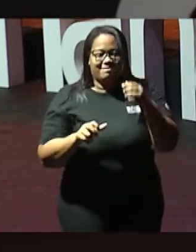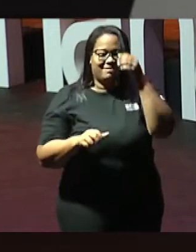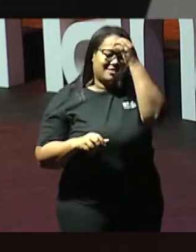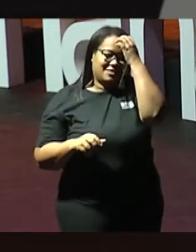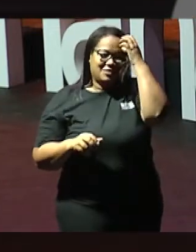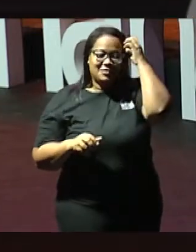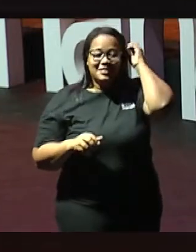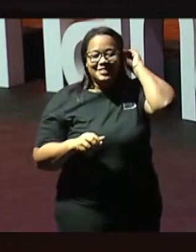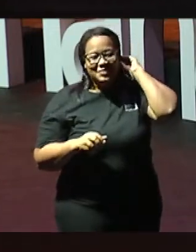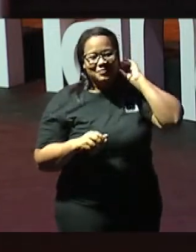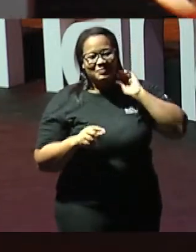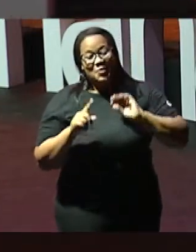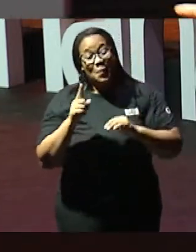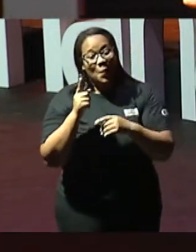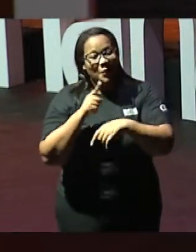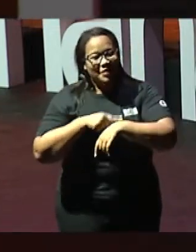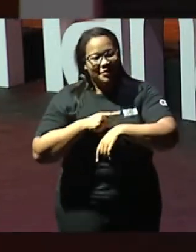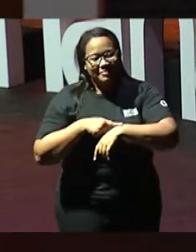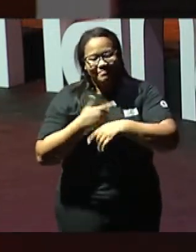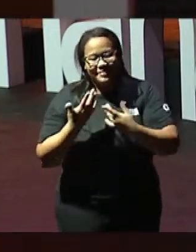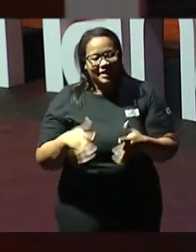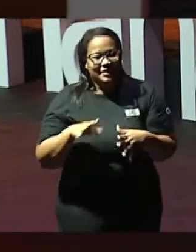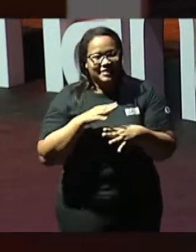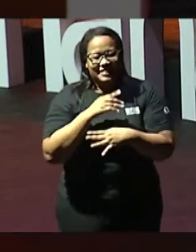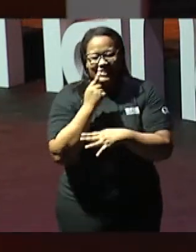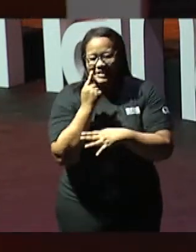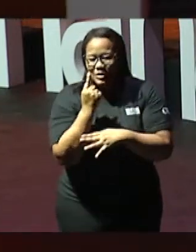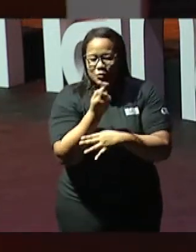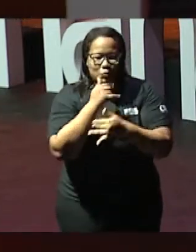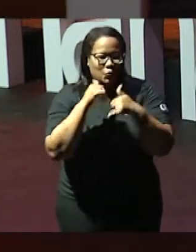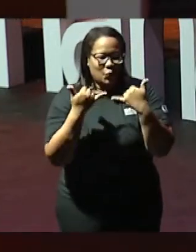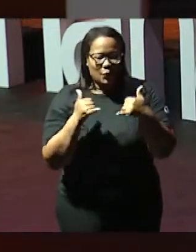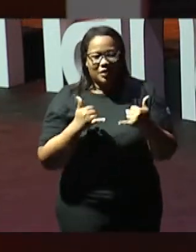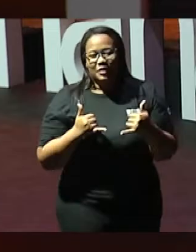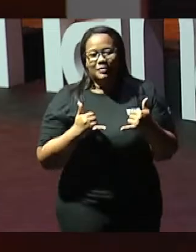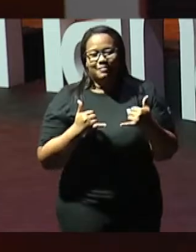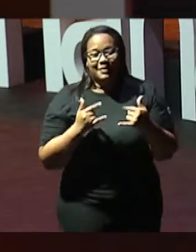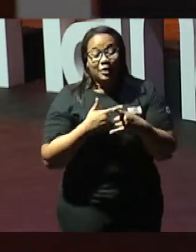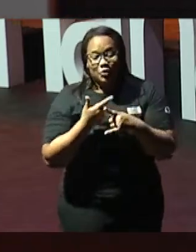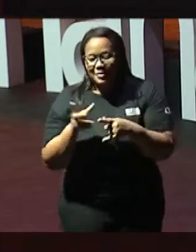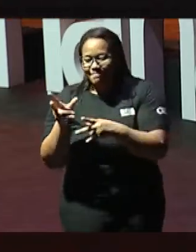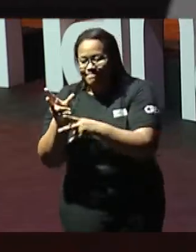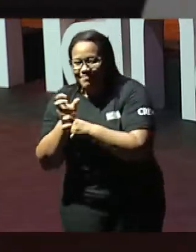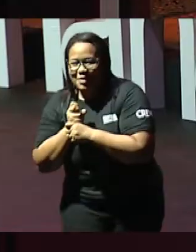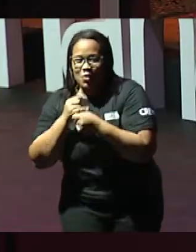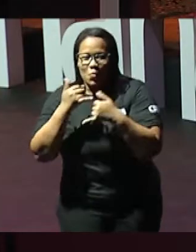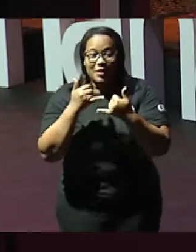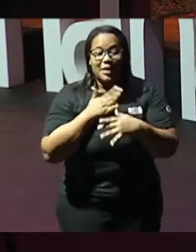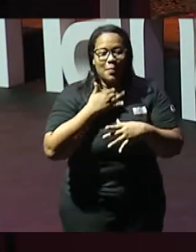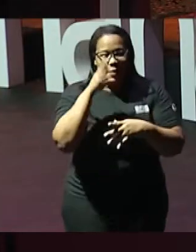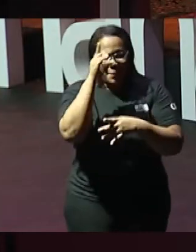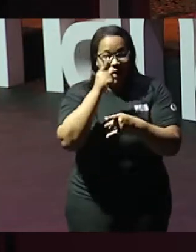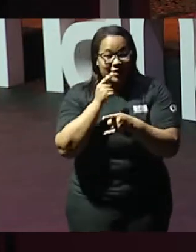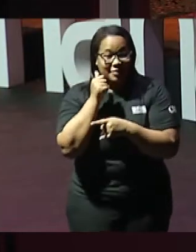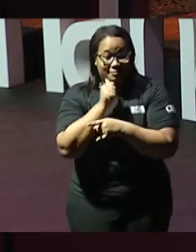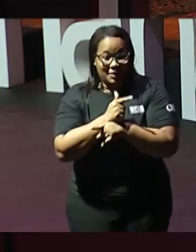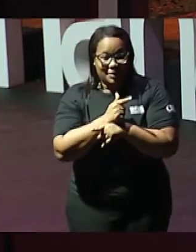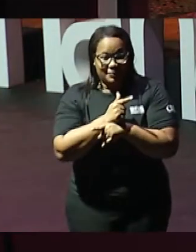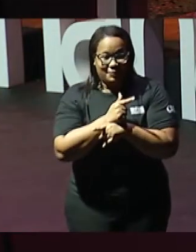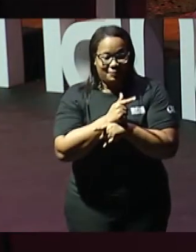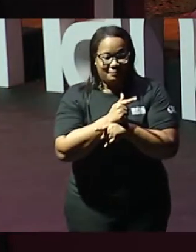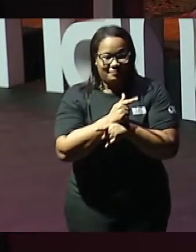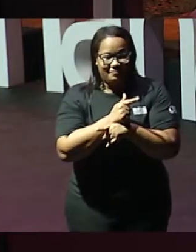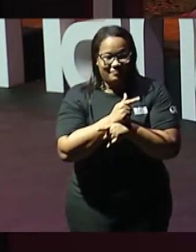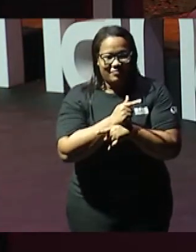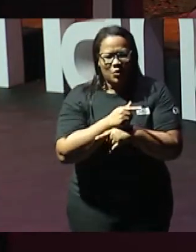solo juguete y lo que yo atiné fue a ver el juguete de mi hermano yo no soy una muñeca que se llamaba la baby alive